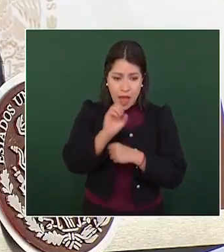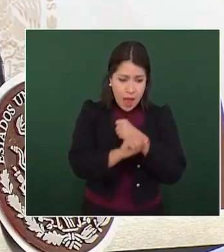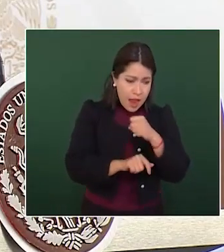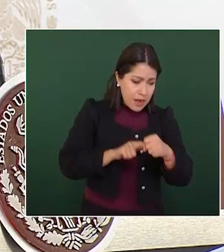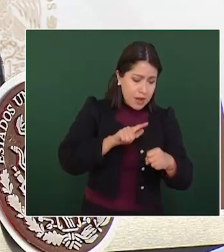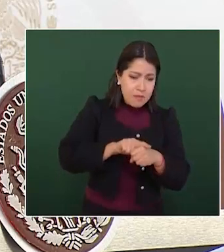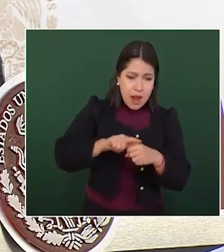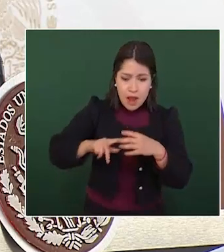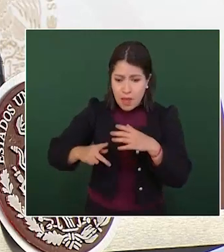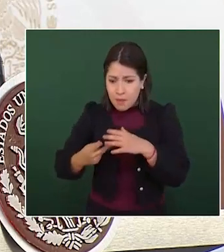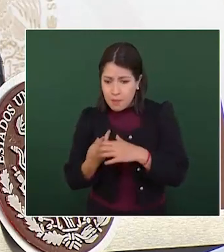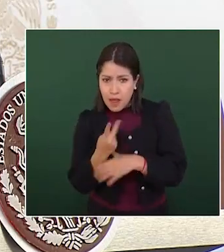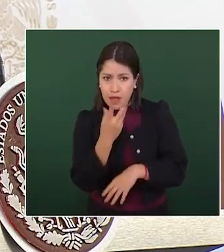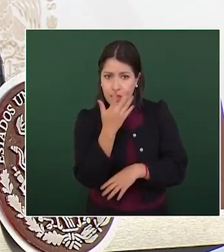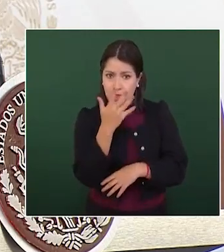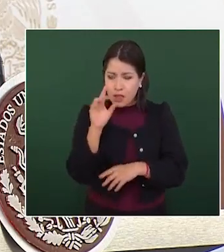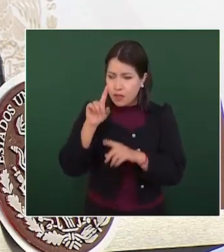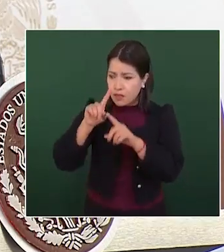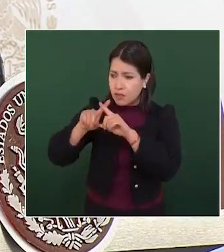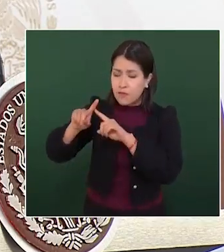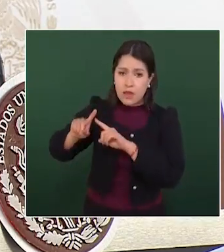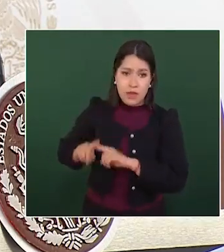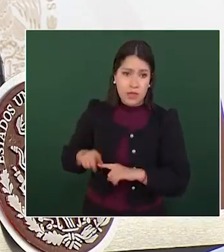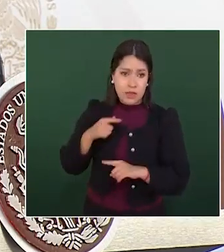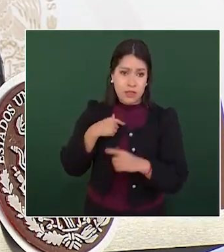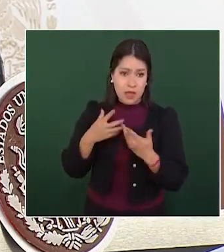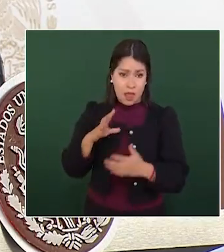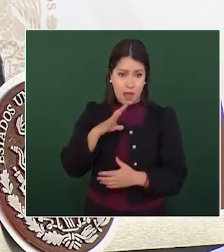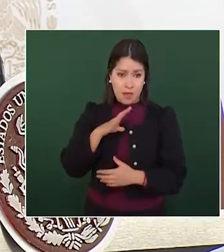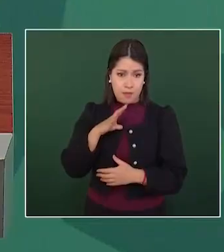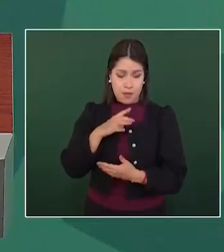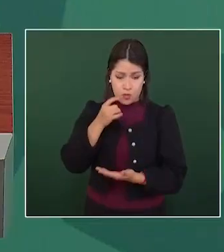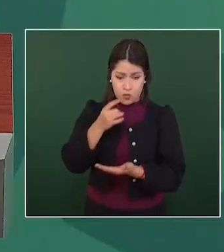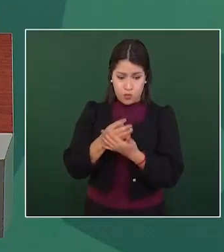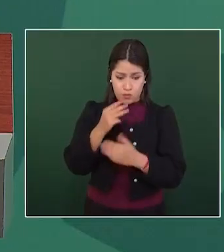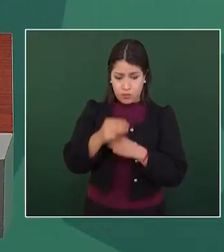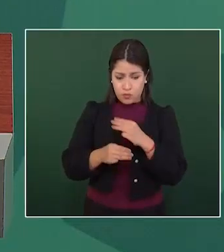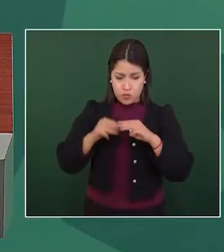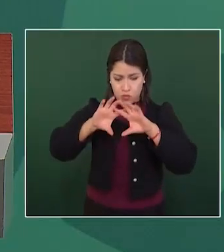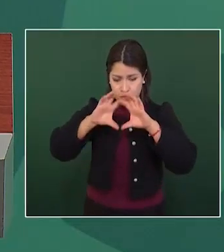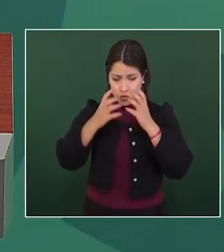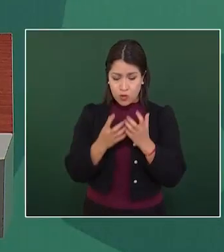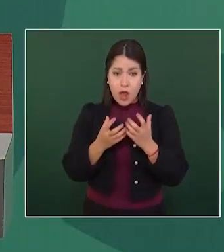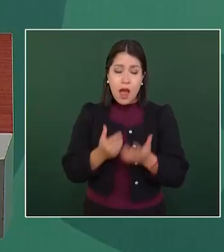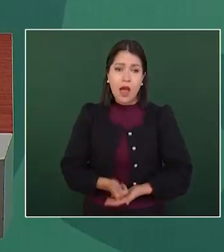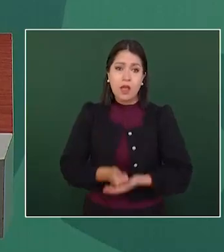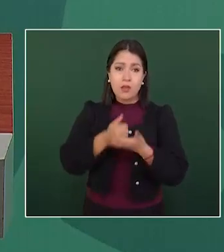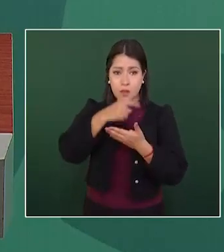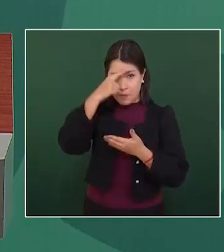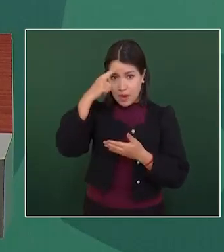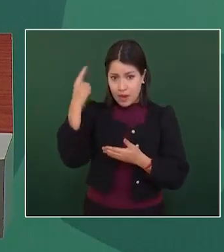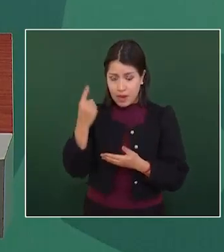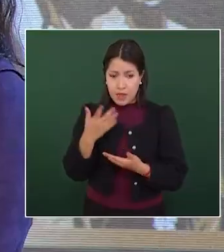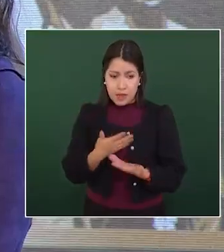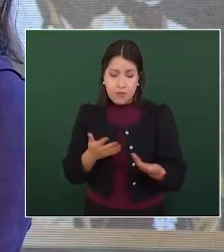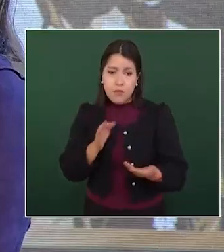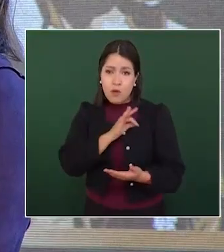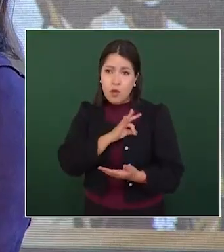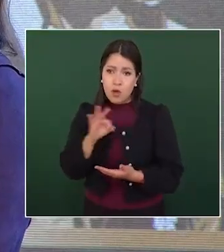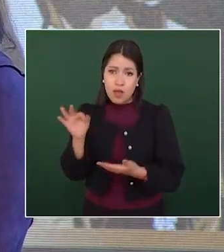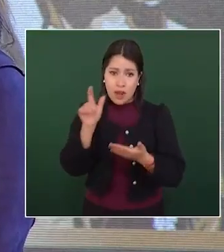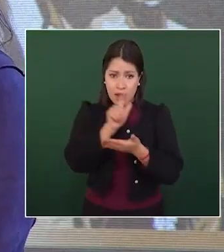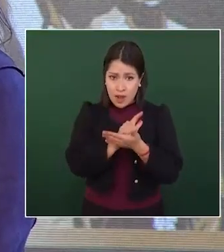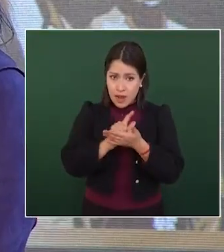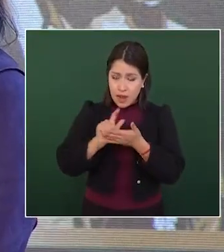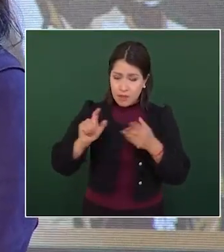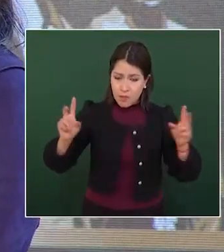algunas especies únicas en el planeta y son relictos ambientales que ayudan a la captura de dióxido de carbono y purifican